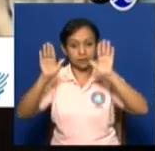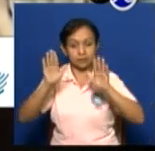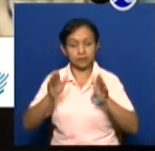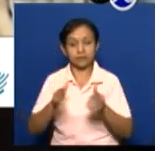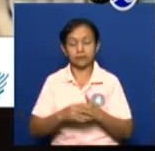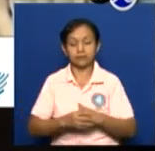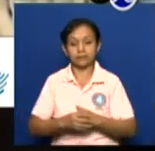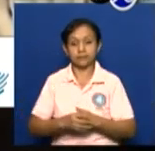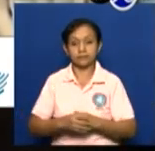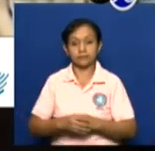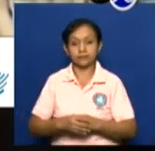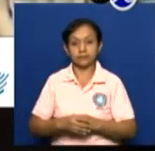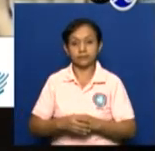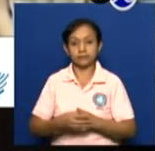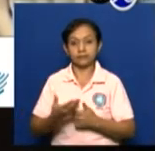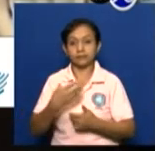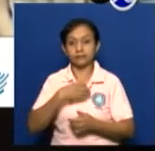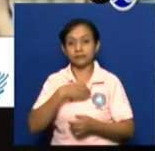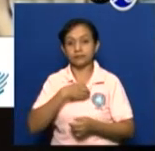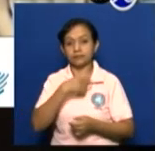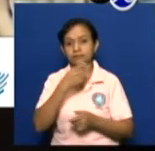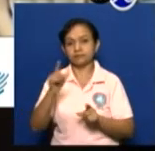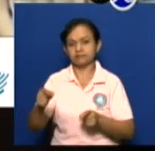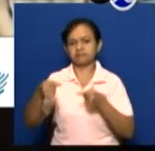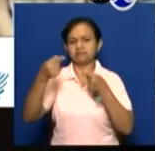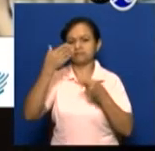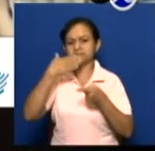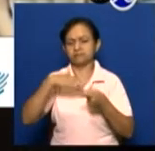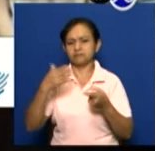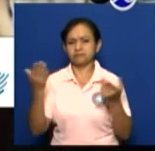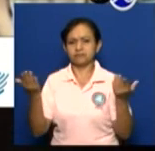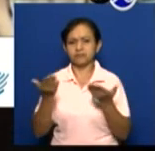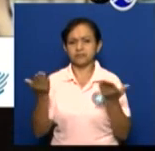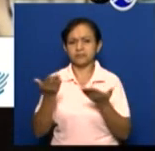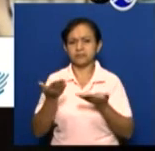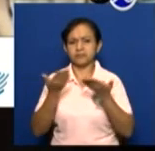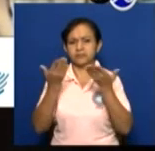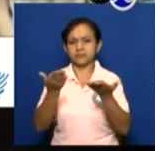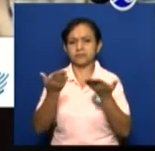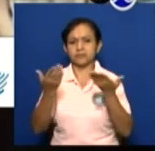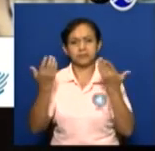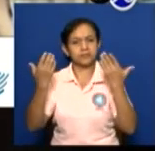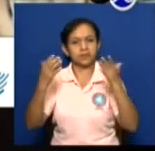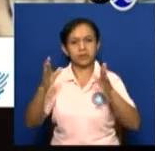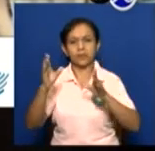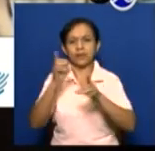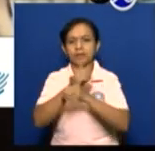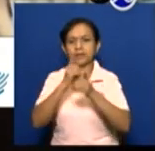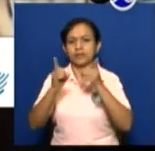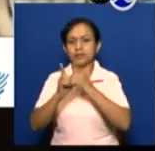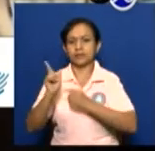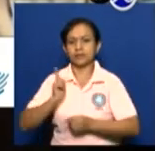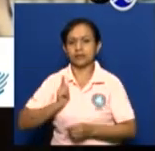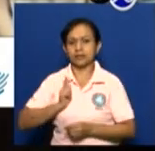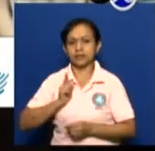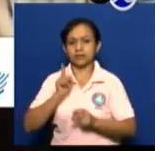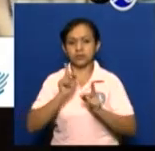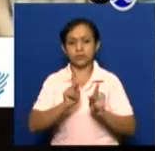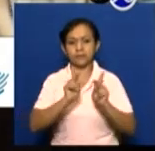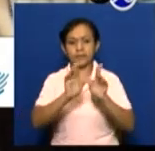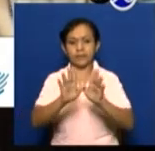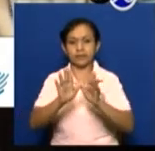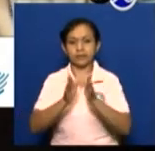aún a nuestros mismos enemigos concedemos toda clase de garantías en sus personas